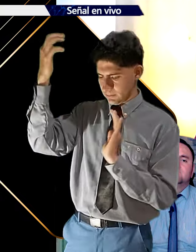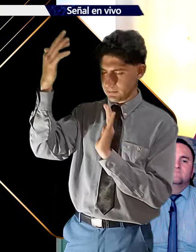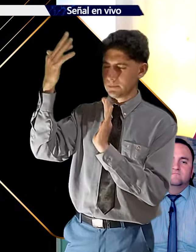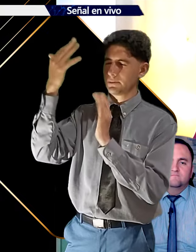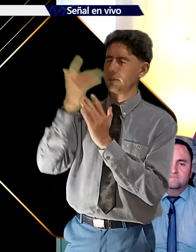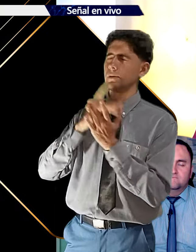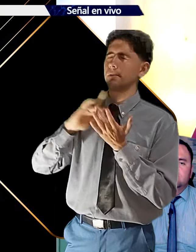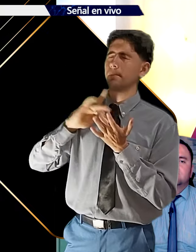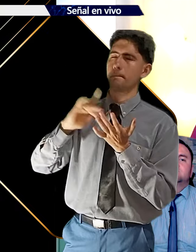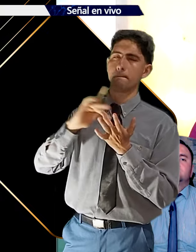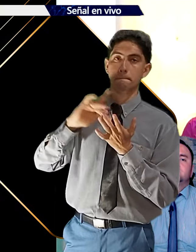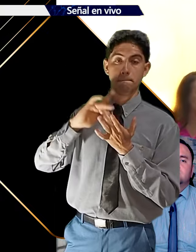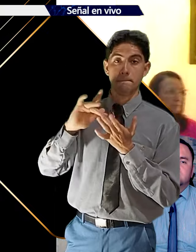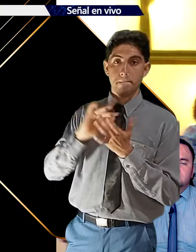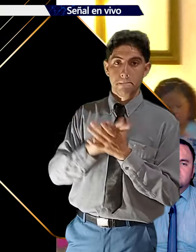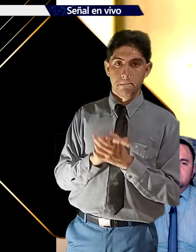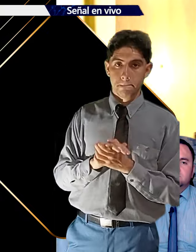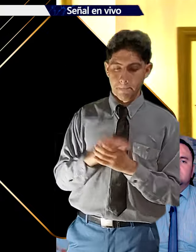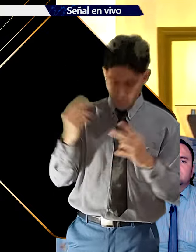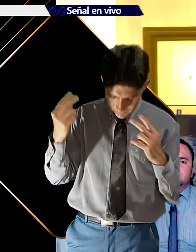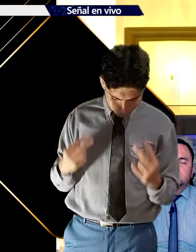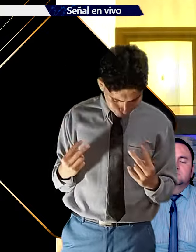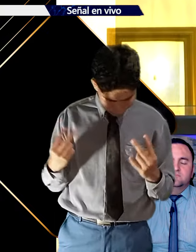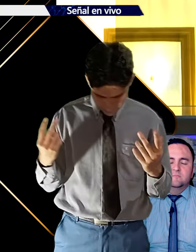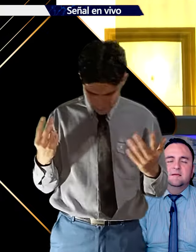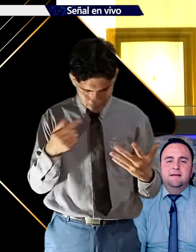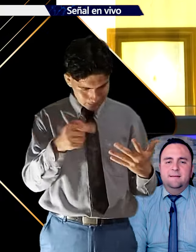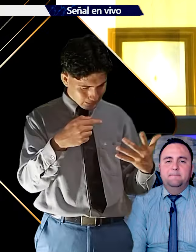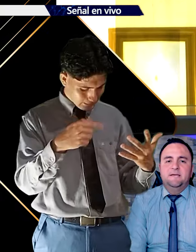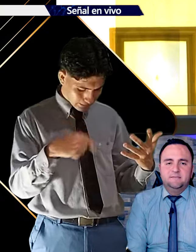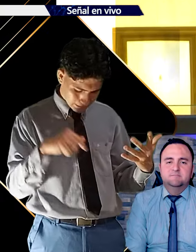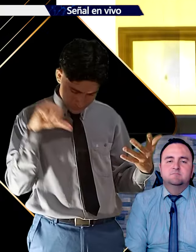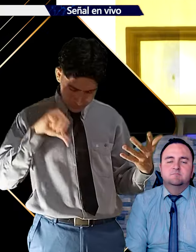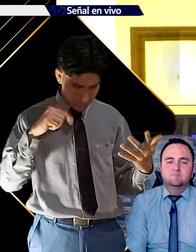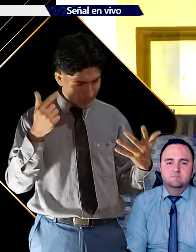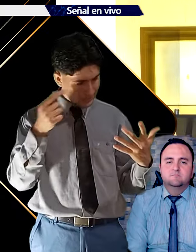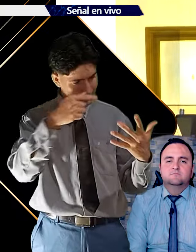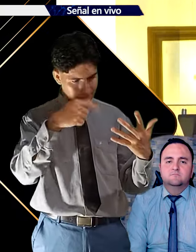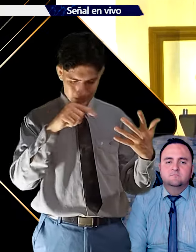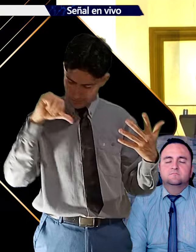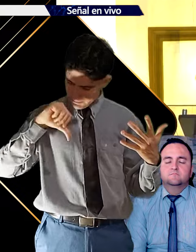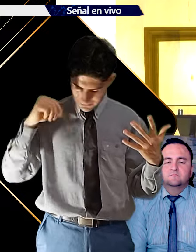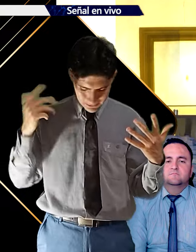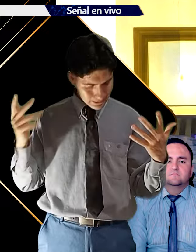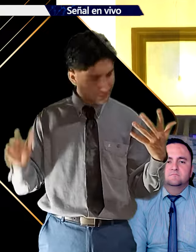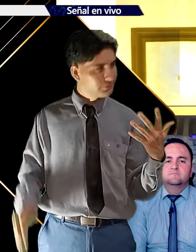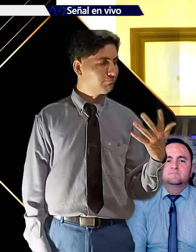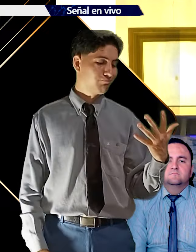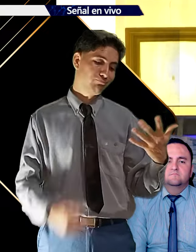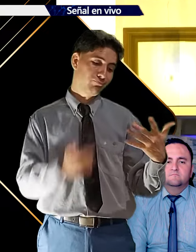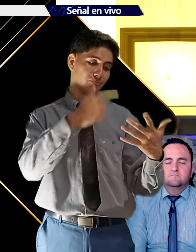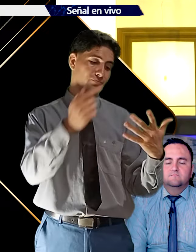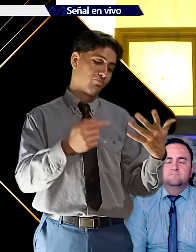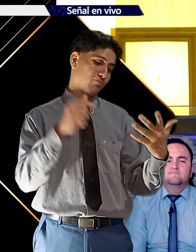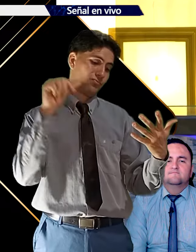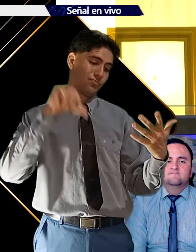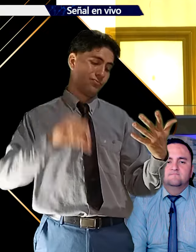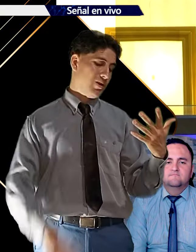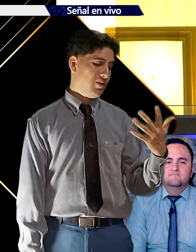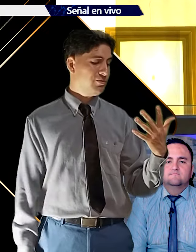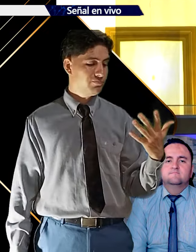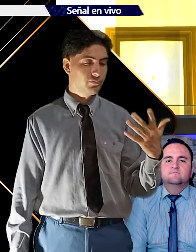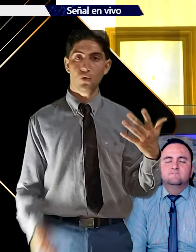Yo sentía que necesitaba pasar por esas áreas. Hay cristianos que contemplan sus debilidades. Es que yo soy así, y el diablo, bravo, y